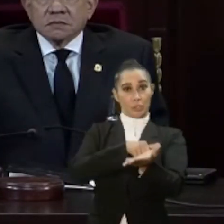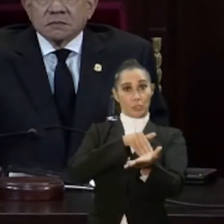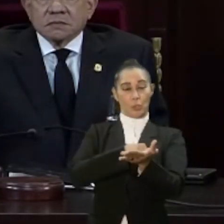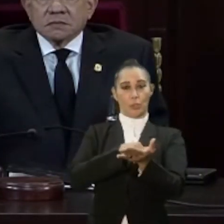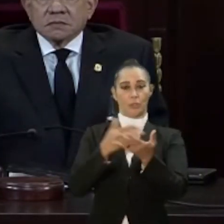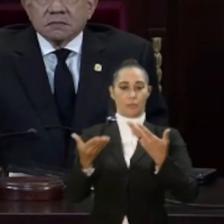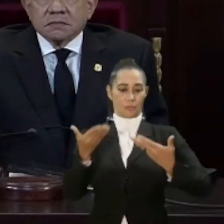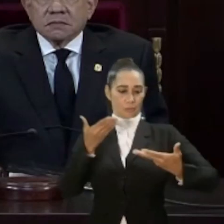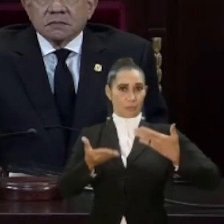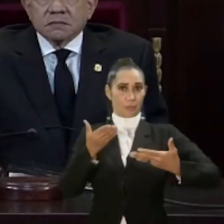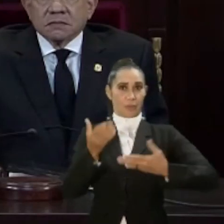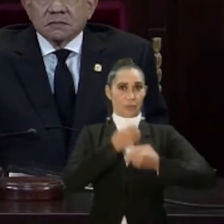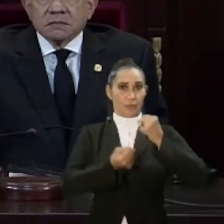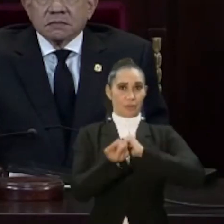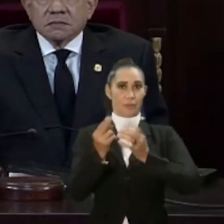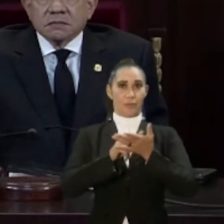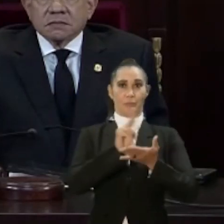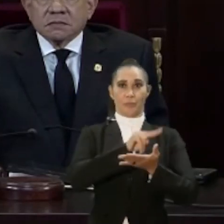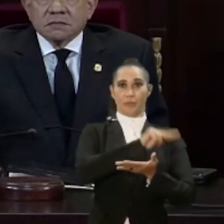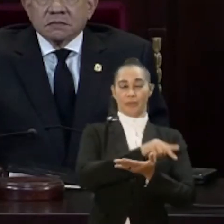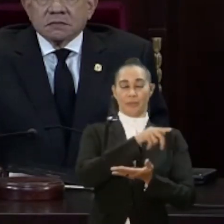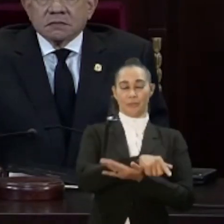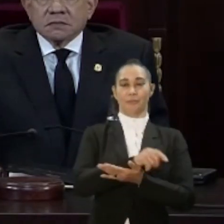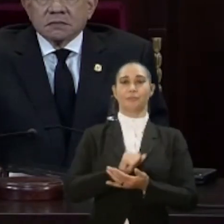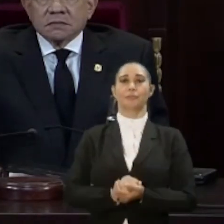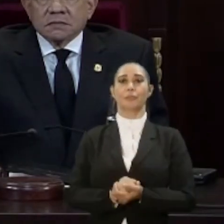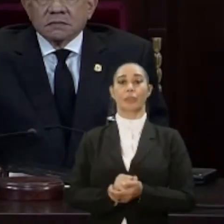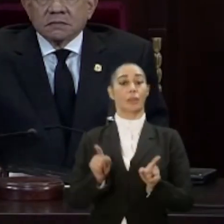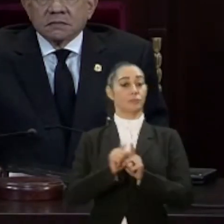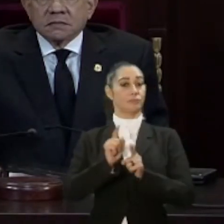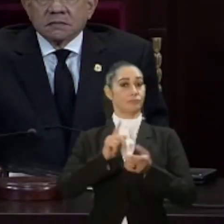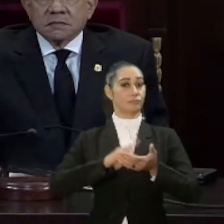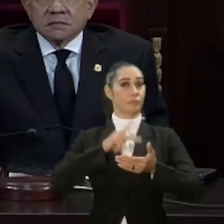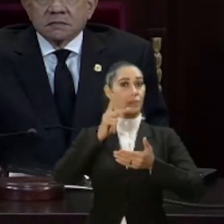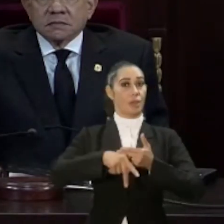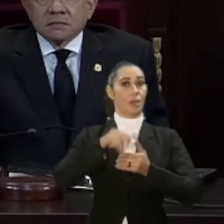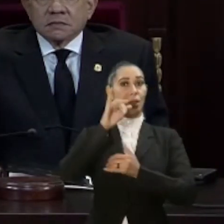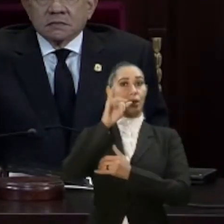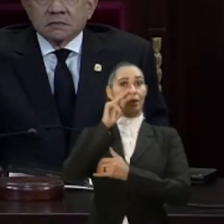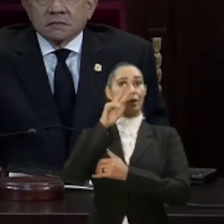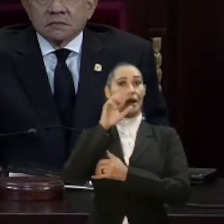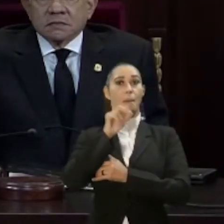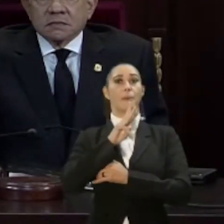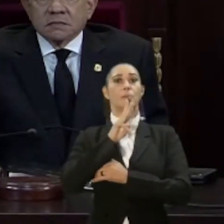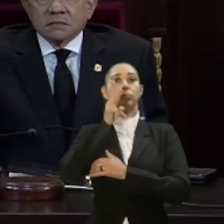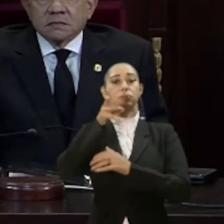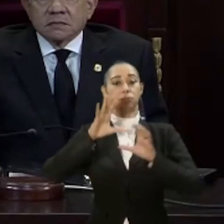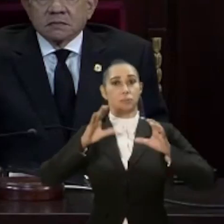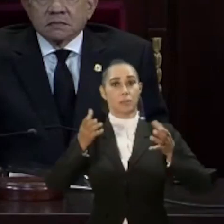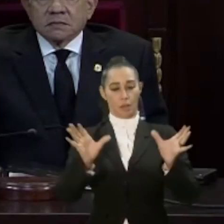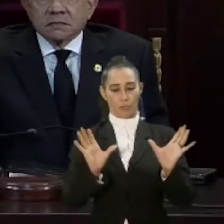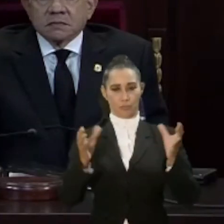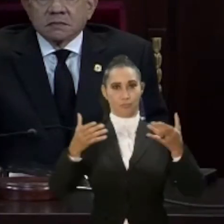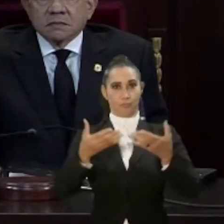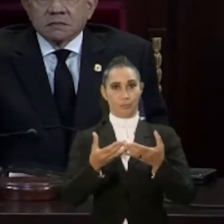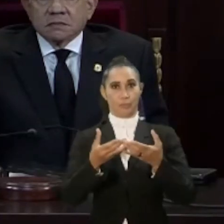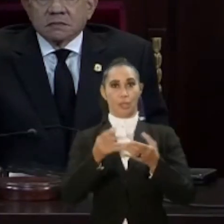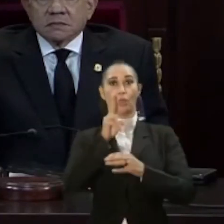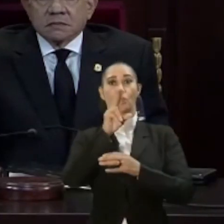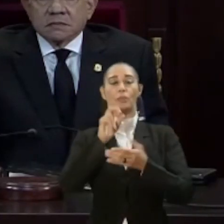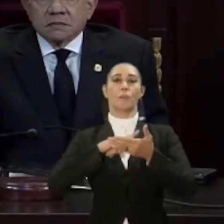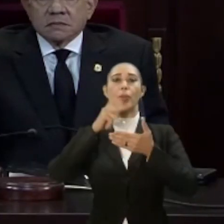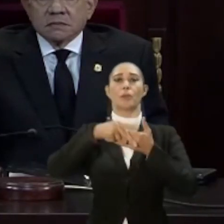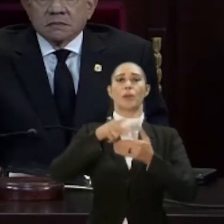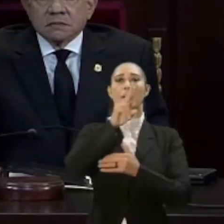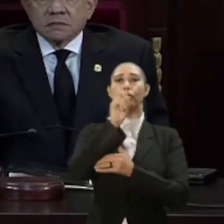relación al 2021. Además, mediante el plan de inversión del INAPA, se han adjudicado 260 obras de